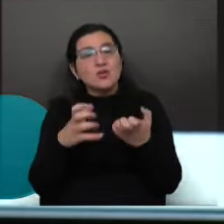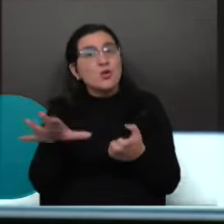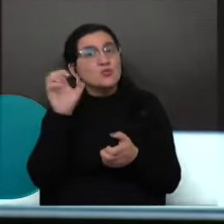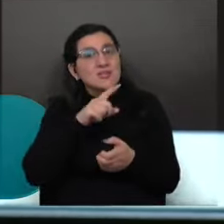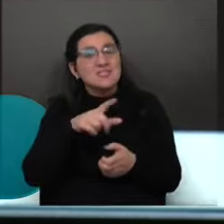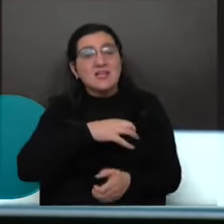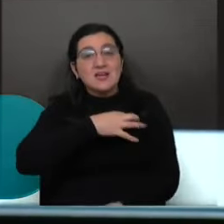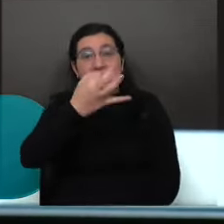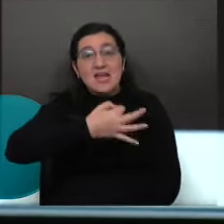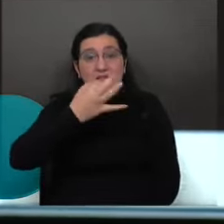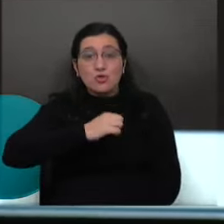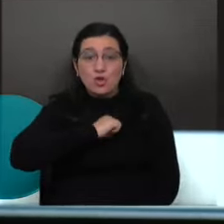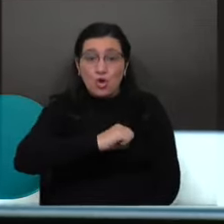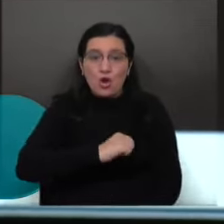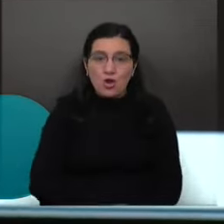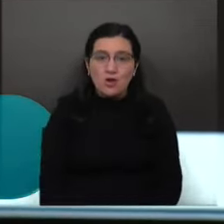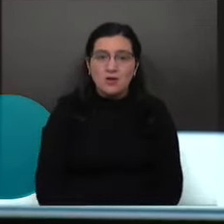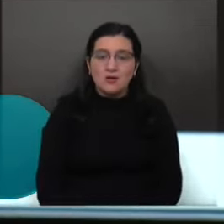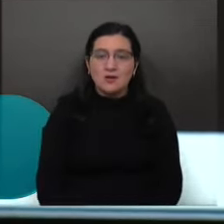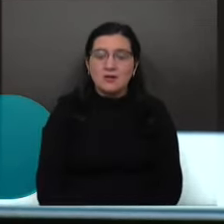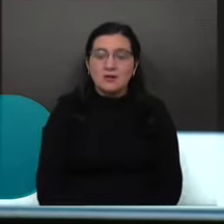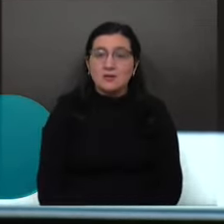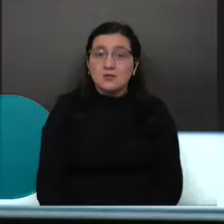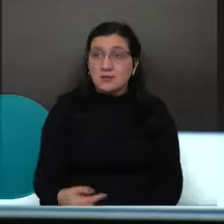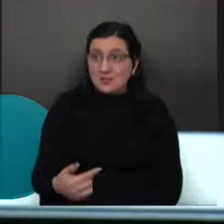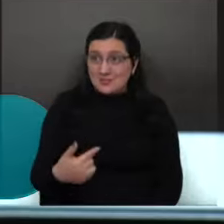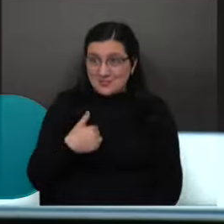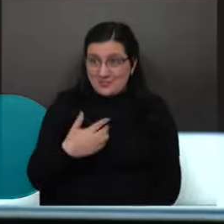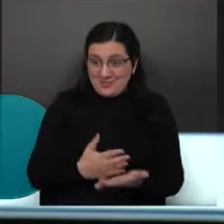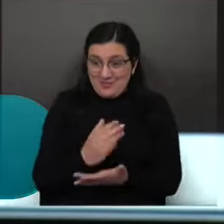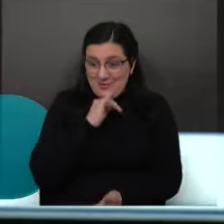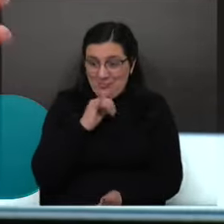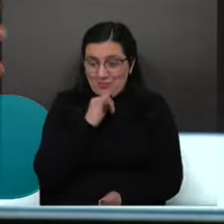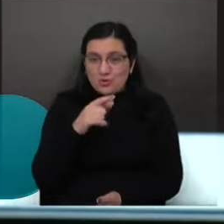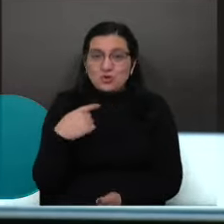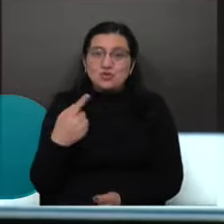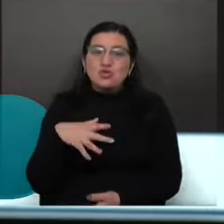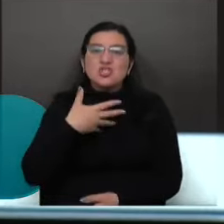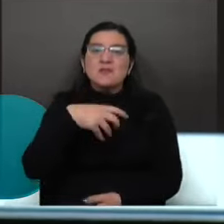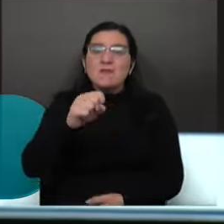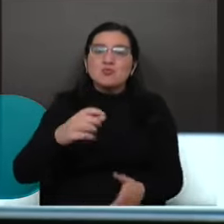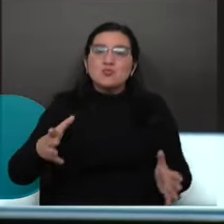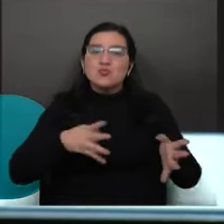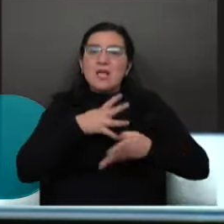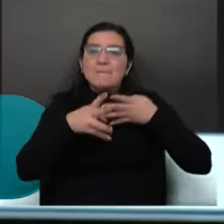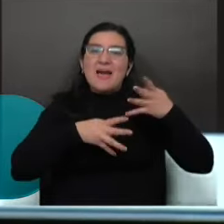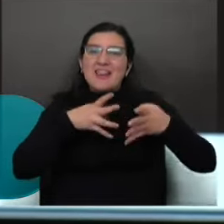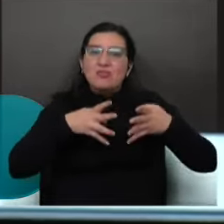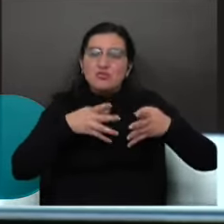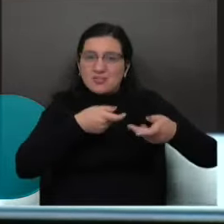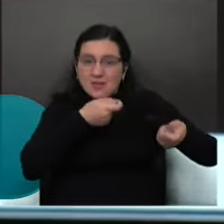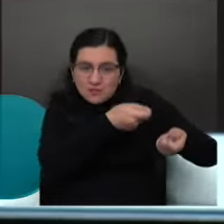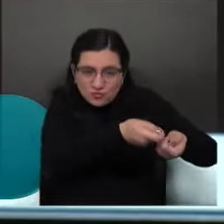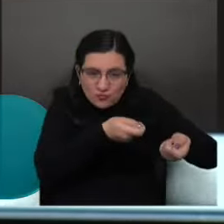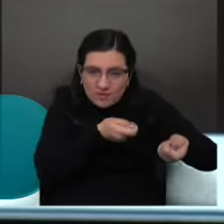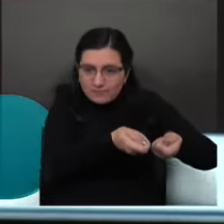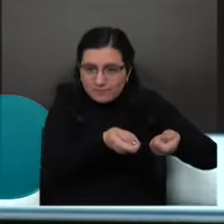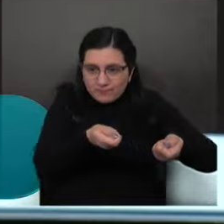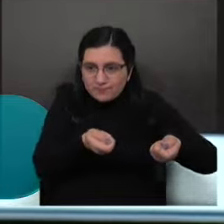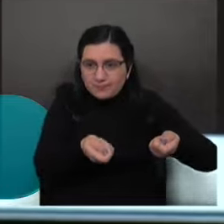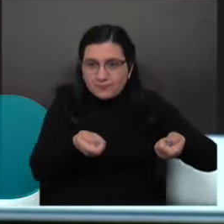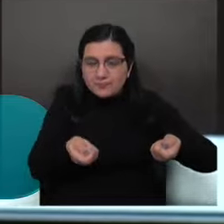y yo siempre cuento que en ese en esa época nosotros íbamos con unos aparatos gigantes que vos tenías que enchufar para salir